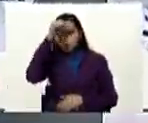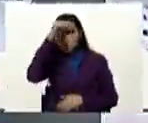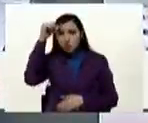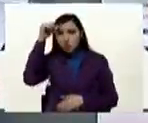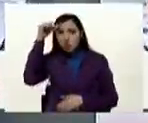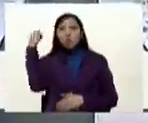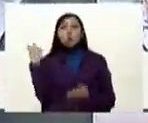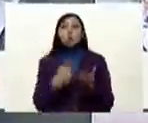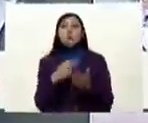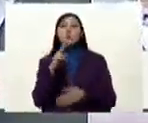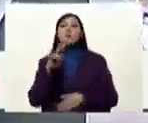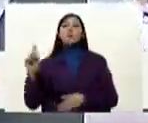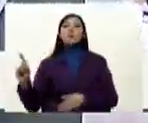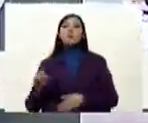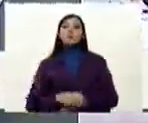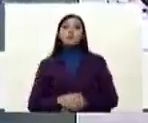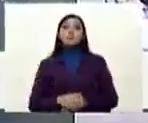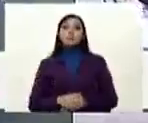domingo 2021.